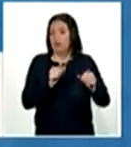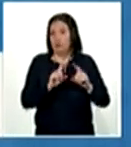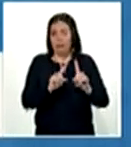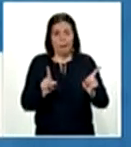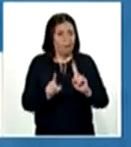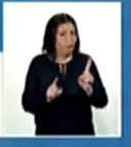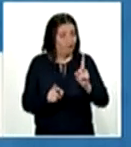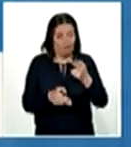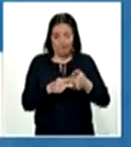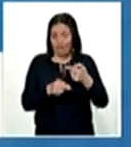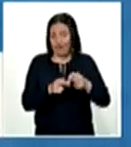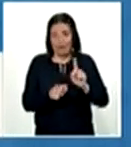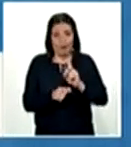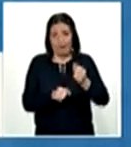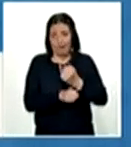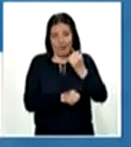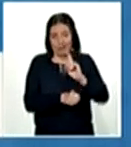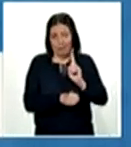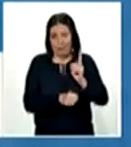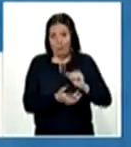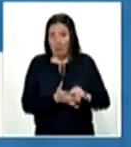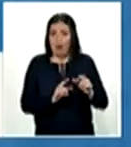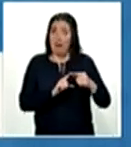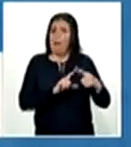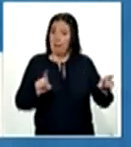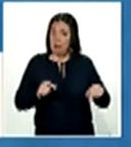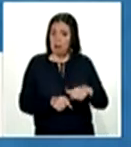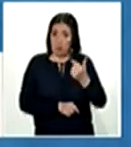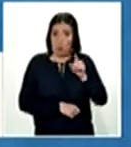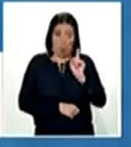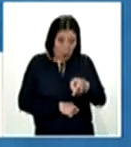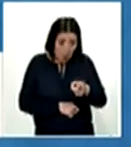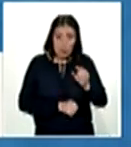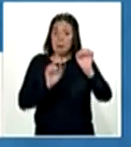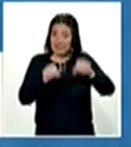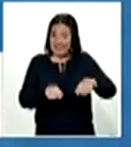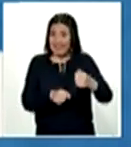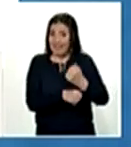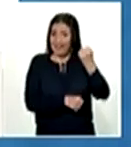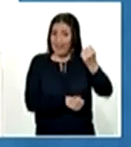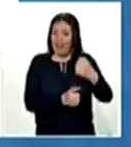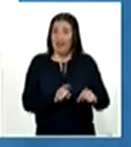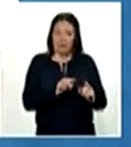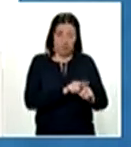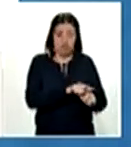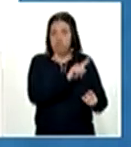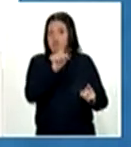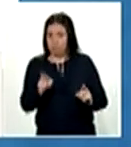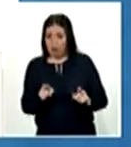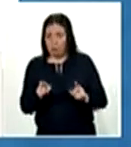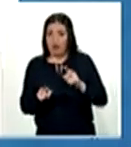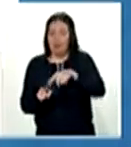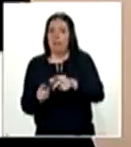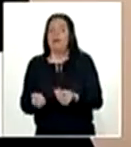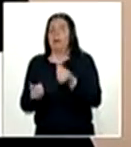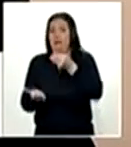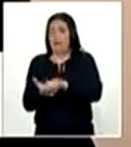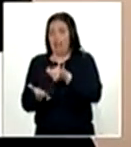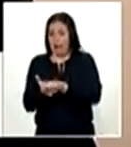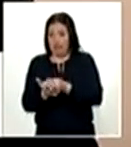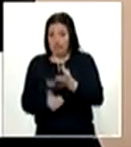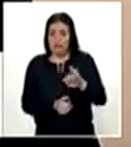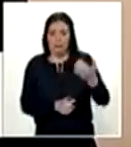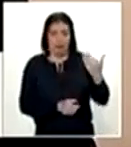está en la lista de ganadores. Pero si el mensaje es usted es el ganador, será transferido a la plataforma de pago. Comienzan